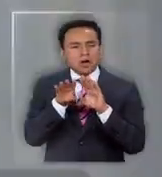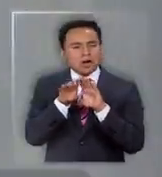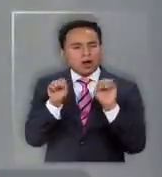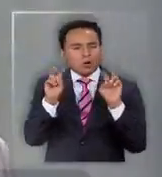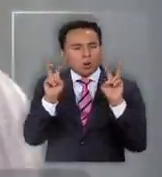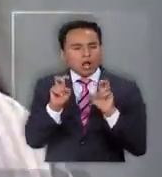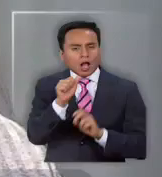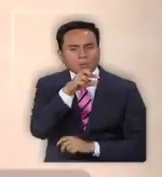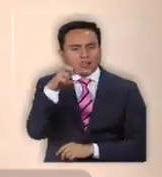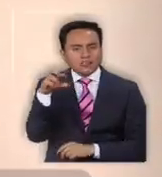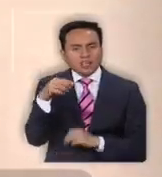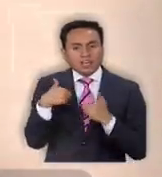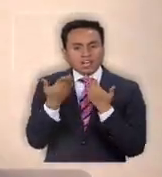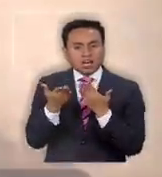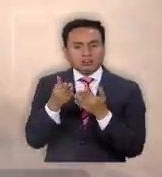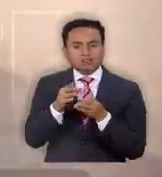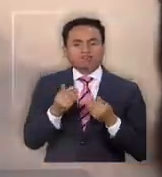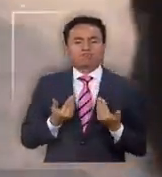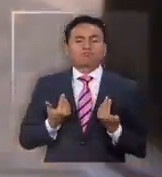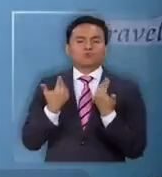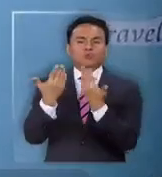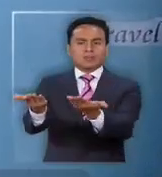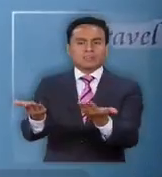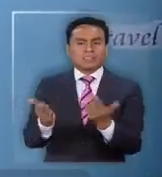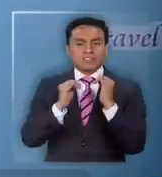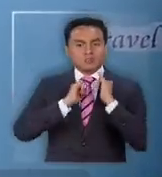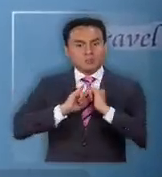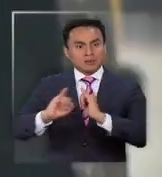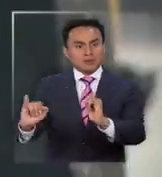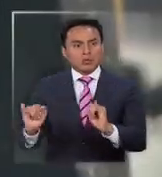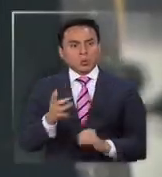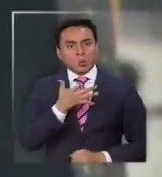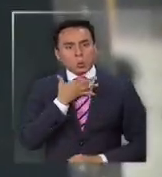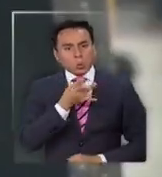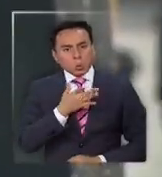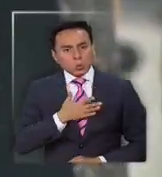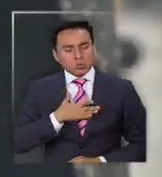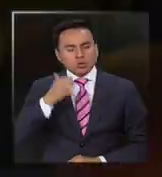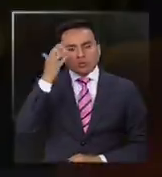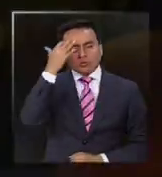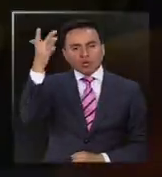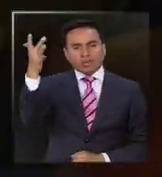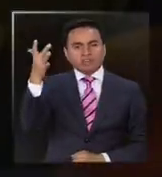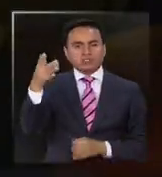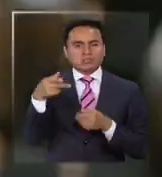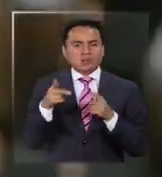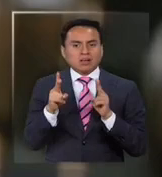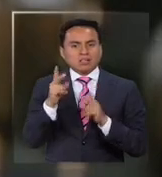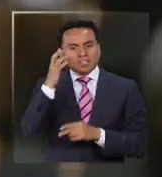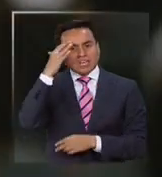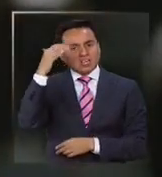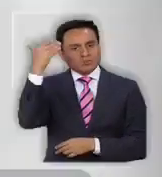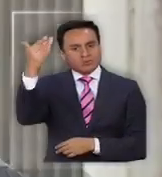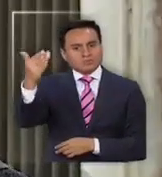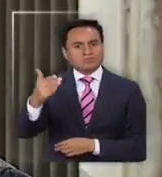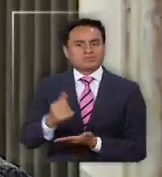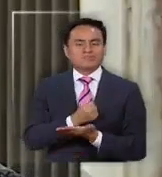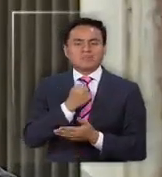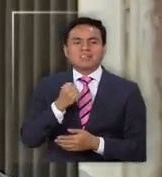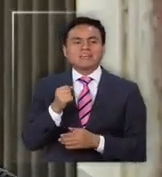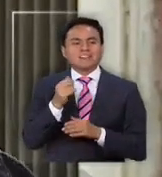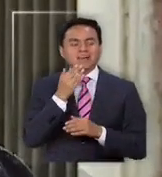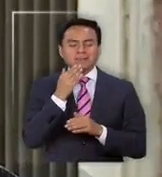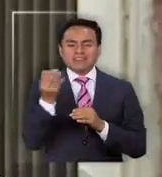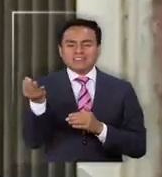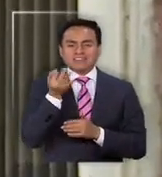aplicaciones, entregando en bandeja información sobre gustos, sueños y anhelos. Muchas de estas cosas también te